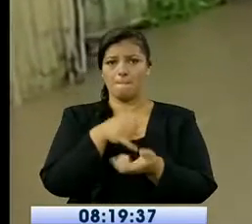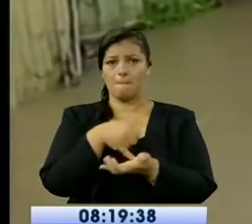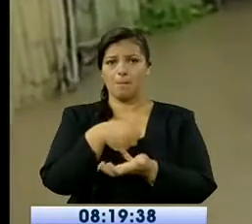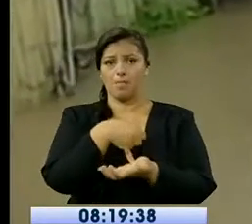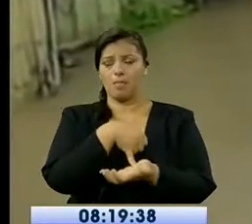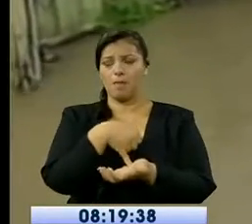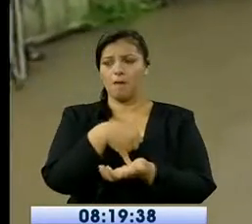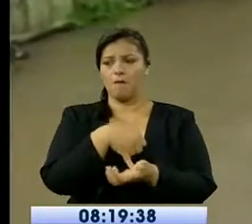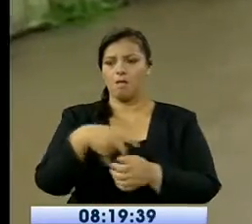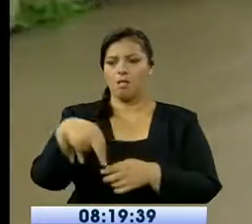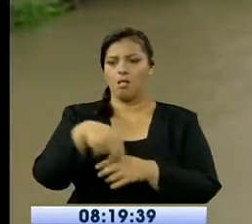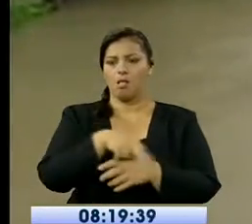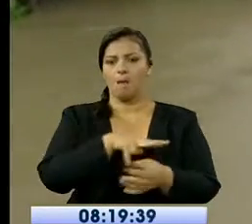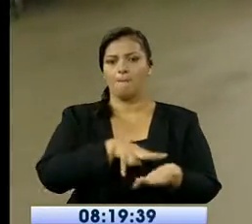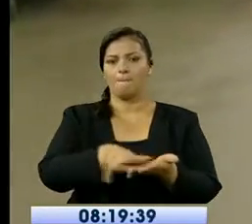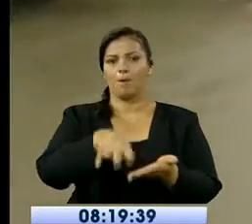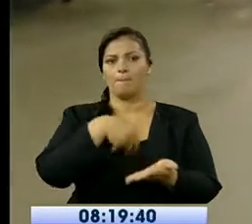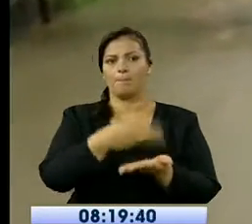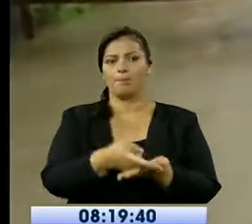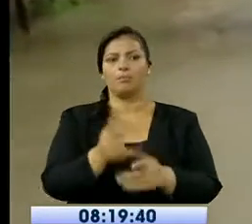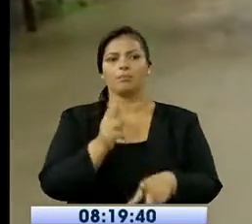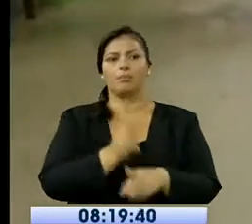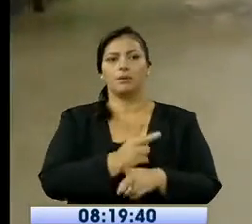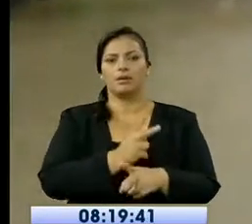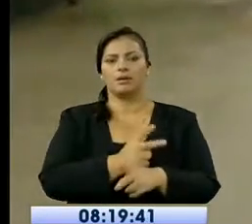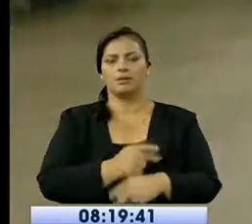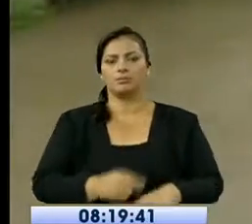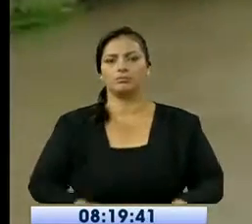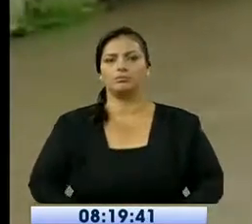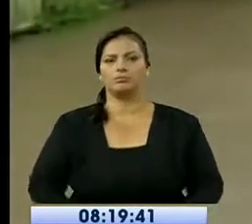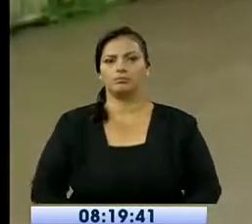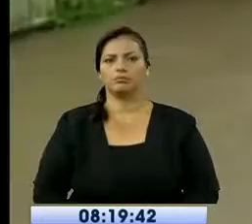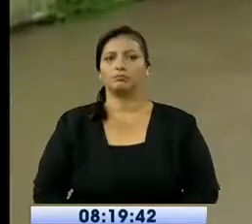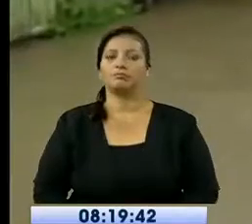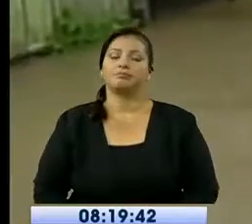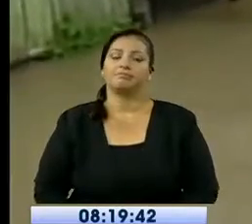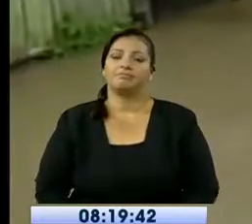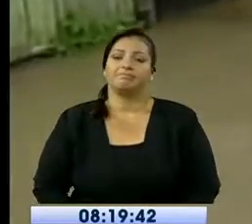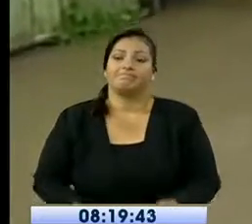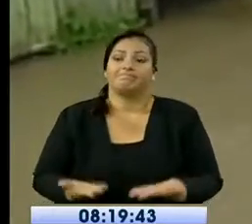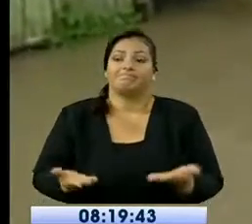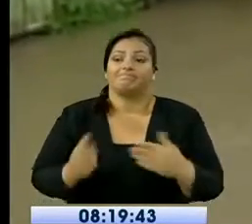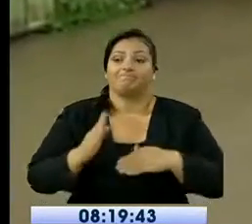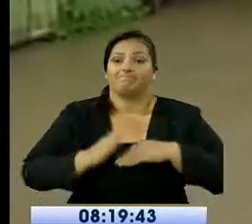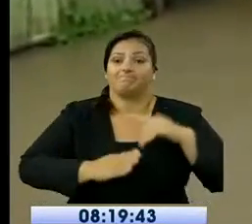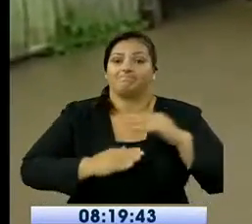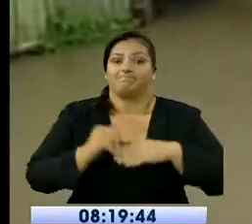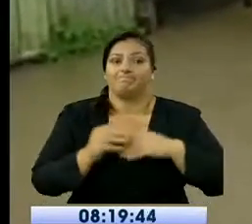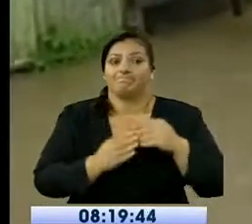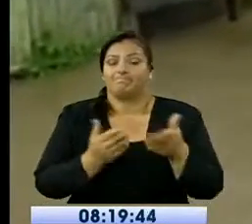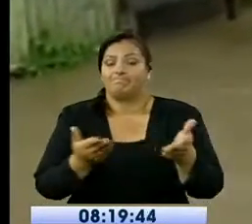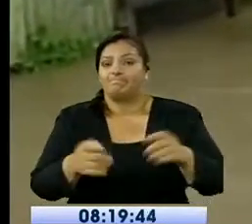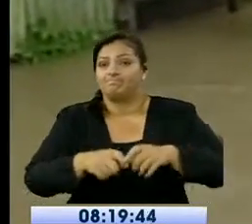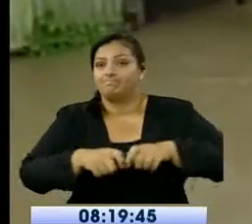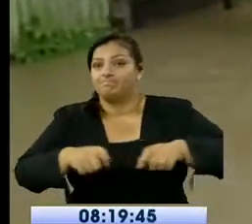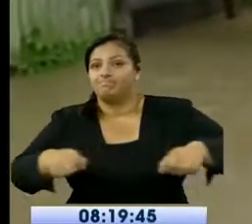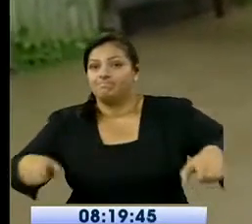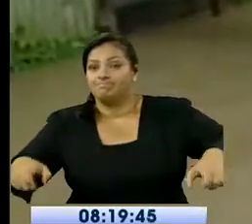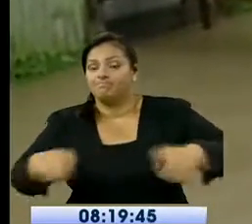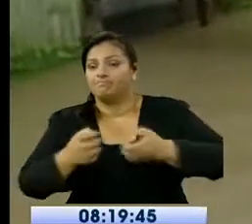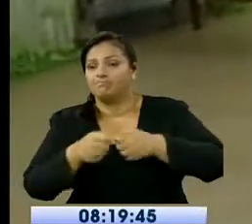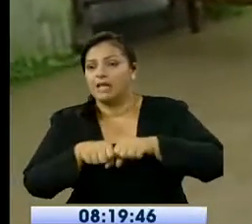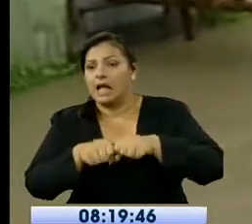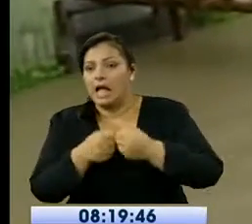como deben ellos salir desde sus viviendas. Construir puentes con cañas, con maderas, para poderse